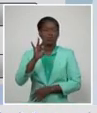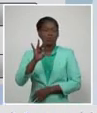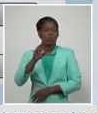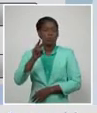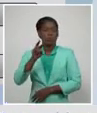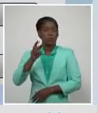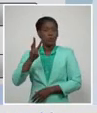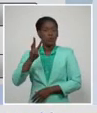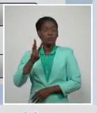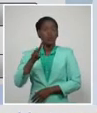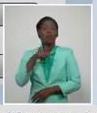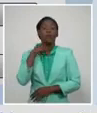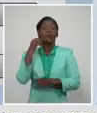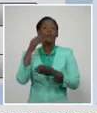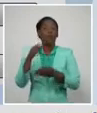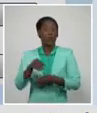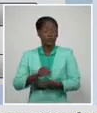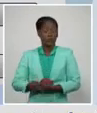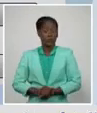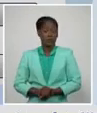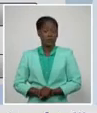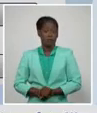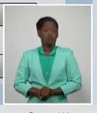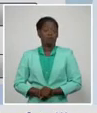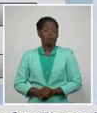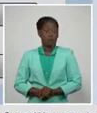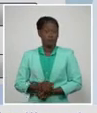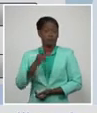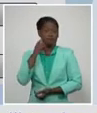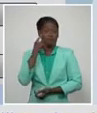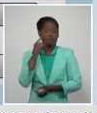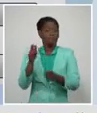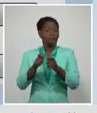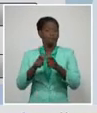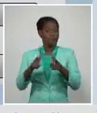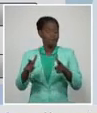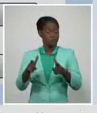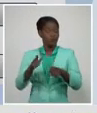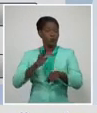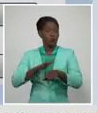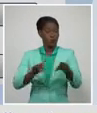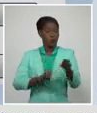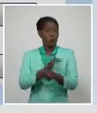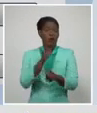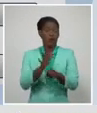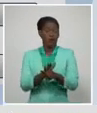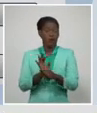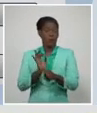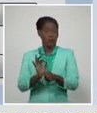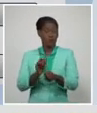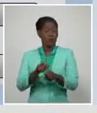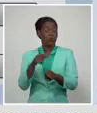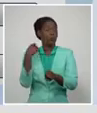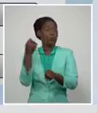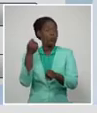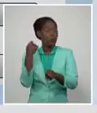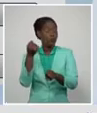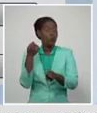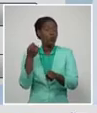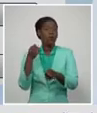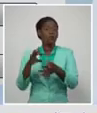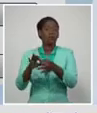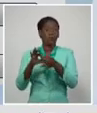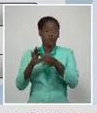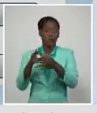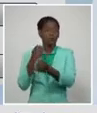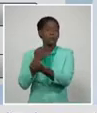12.823. Ya la cifra de personas que han perdido la vida con la COVID-19 en el mundo,